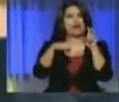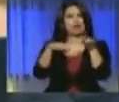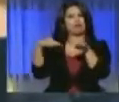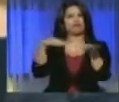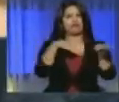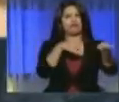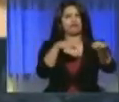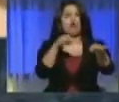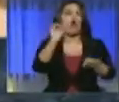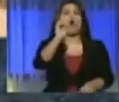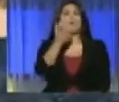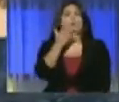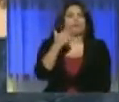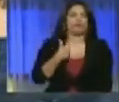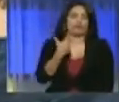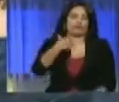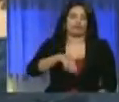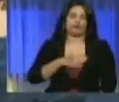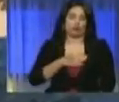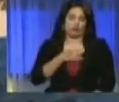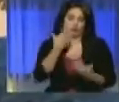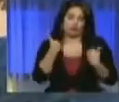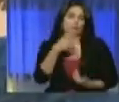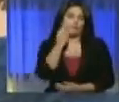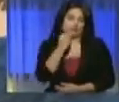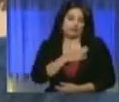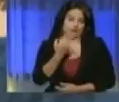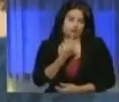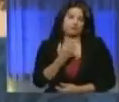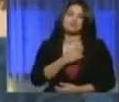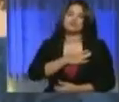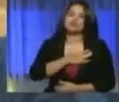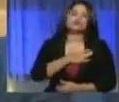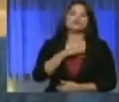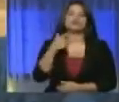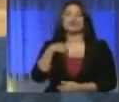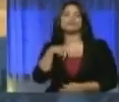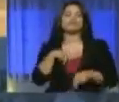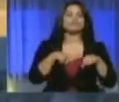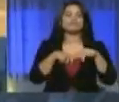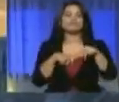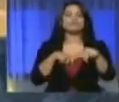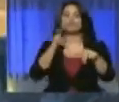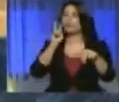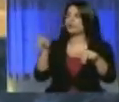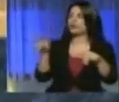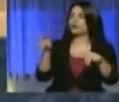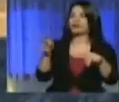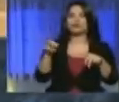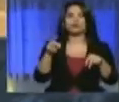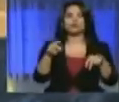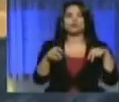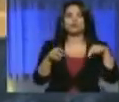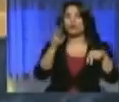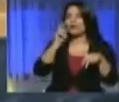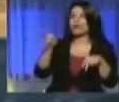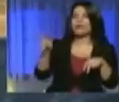ahí me pasaba mucho. Y estaban atracando a alguien. Yo le tiraba el carro, me aparecía, yo armaba un lío.